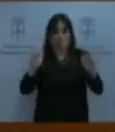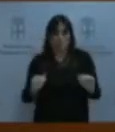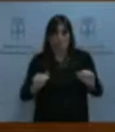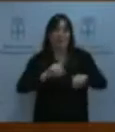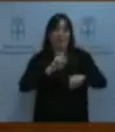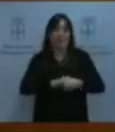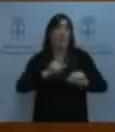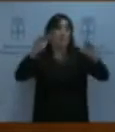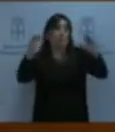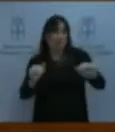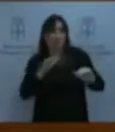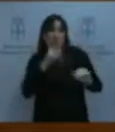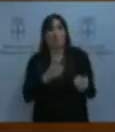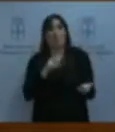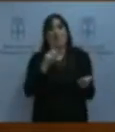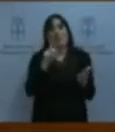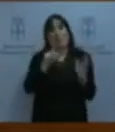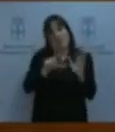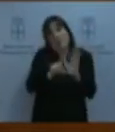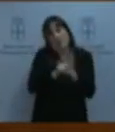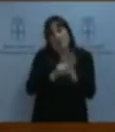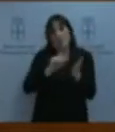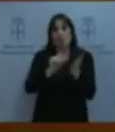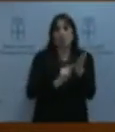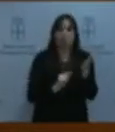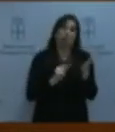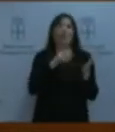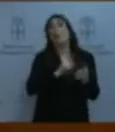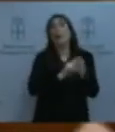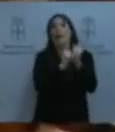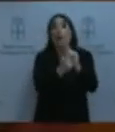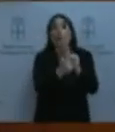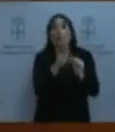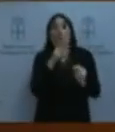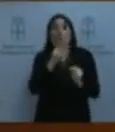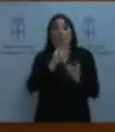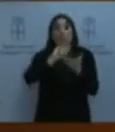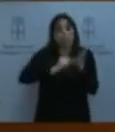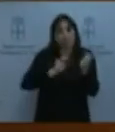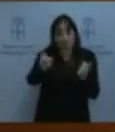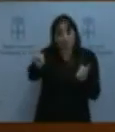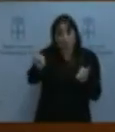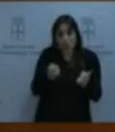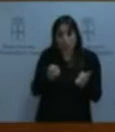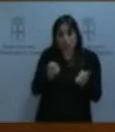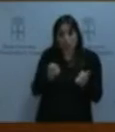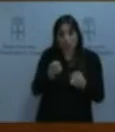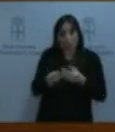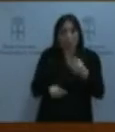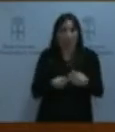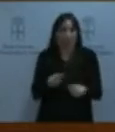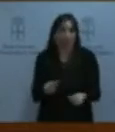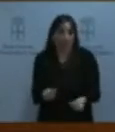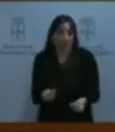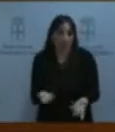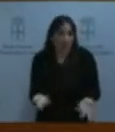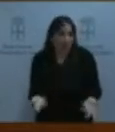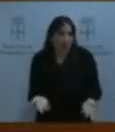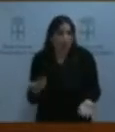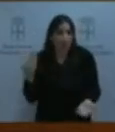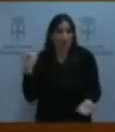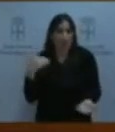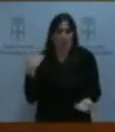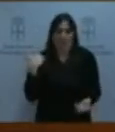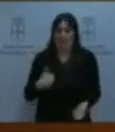para ejecutar los contratos posibles previstos. Mire, el otro día, anteayer, nos reuníamos todos los grupos parlamentarios de esta